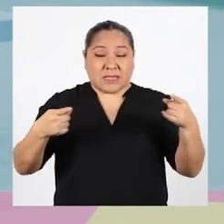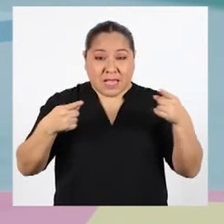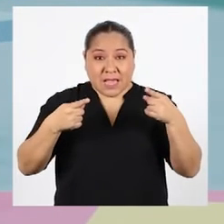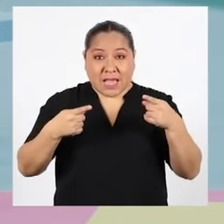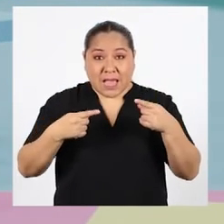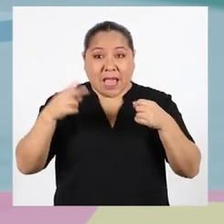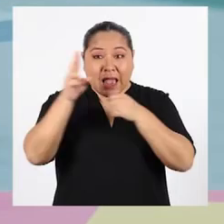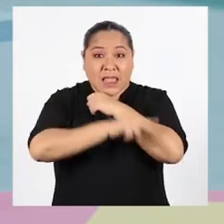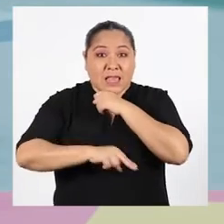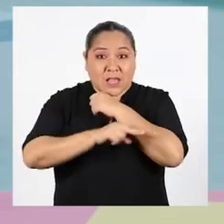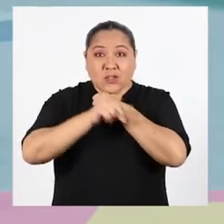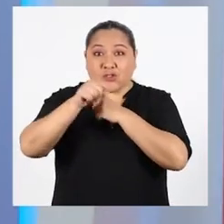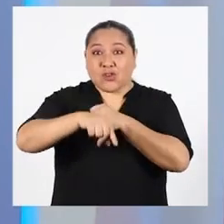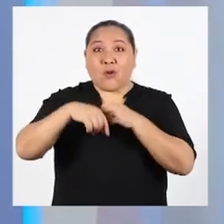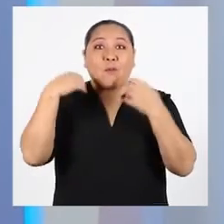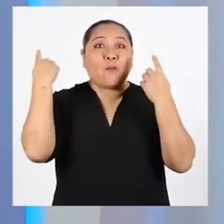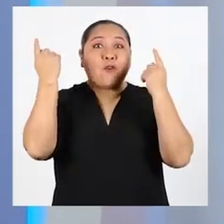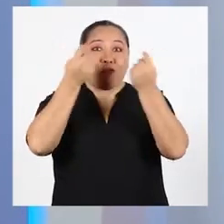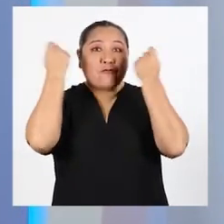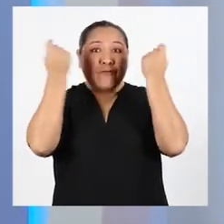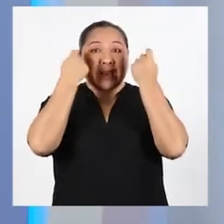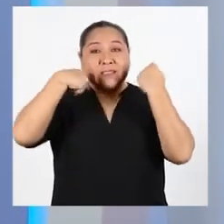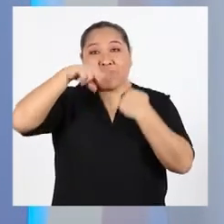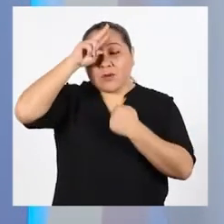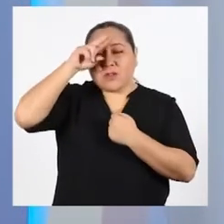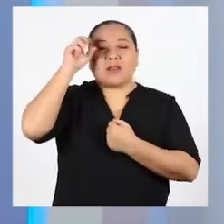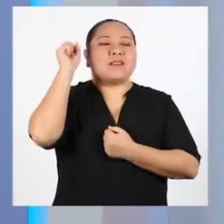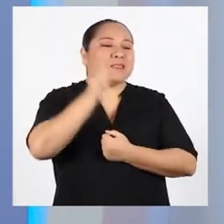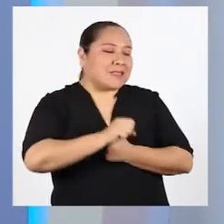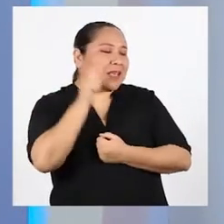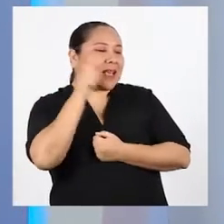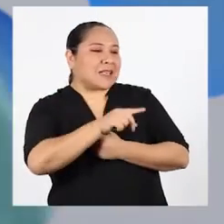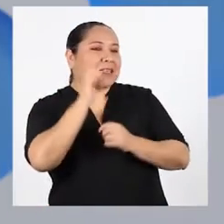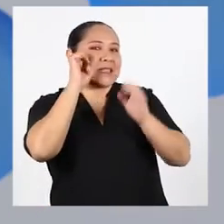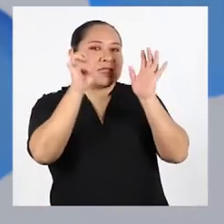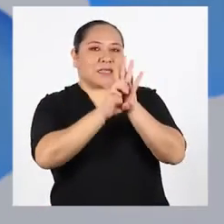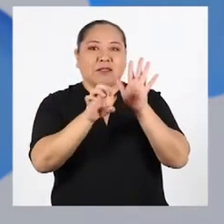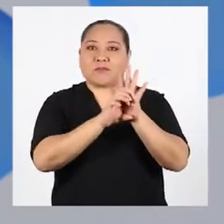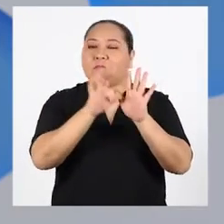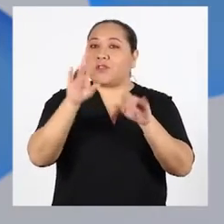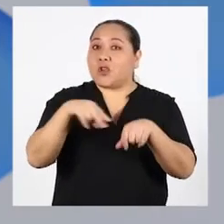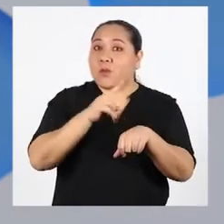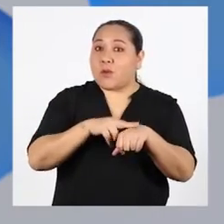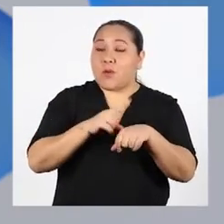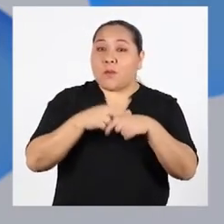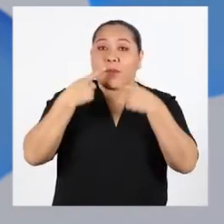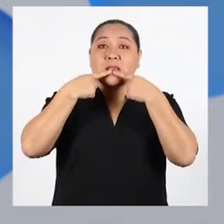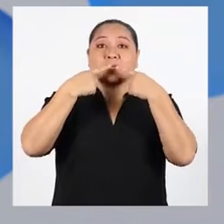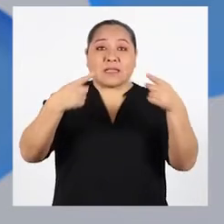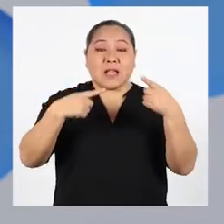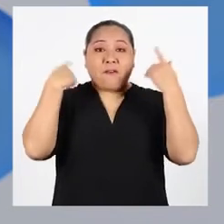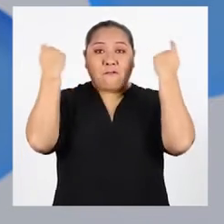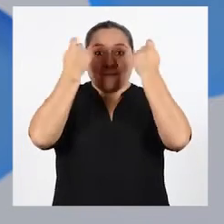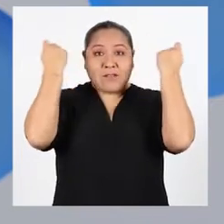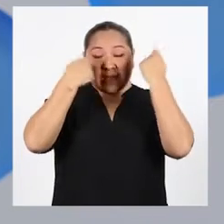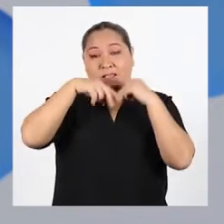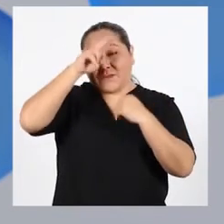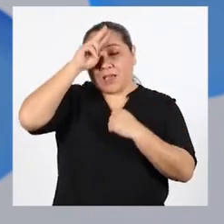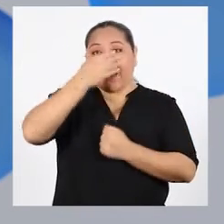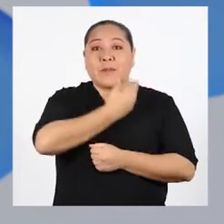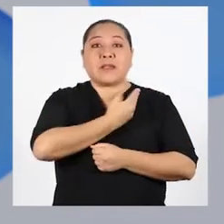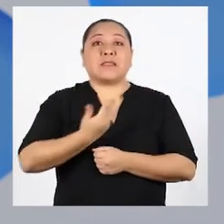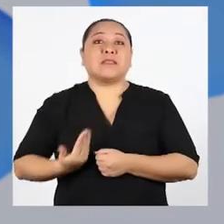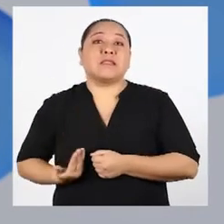por fiestas patrias? ¡Claro! Ese es un ejemplo. Normalmente, en un mensaje de fiestas patrias,